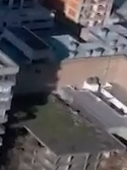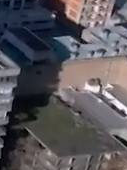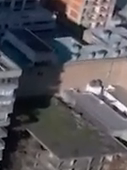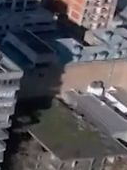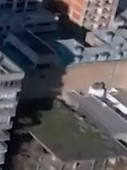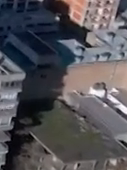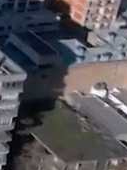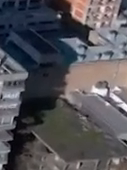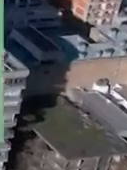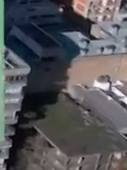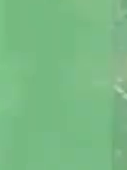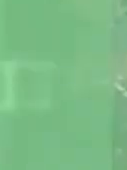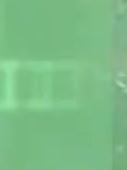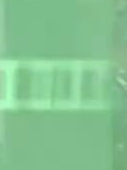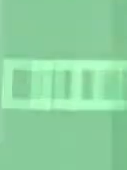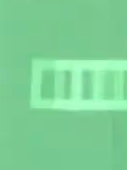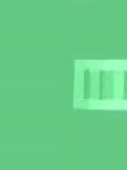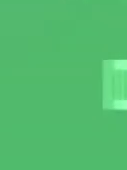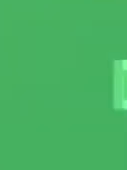realidad.